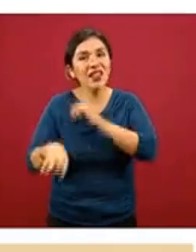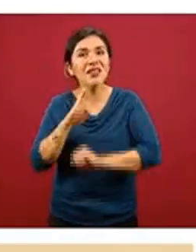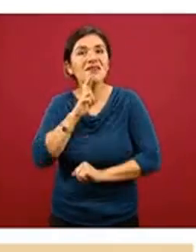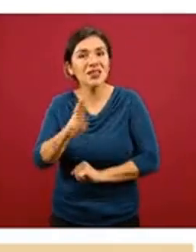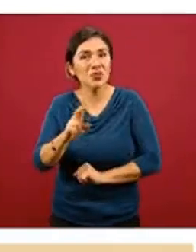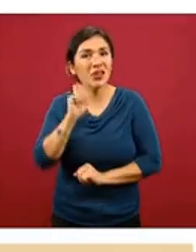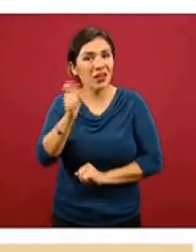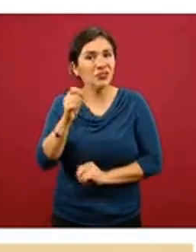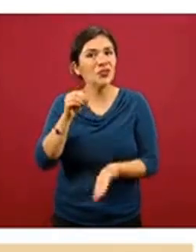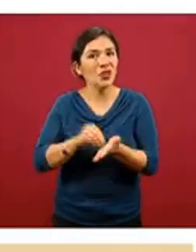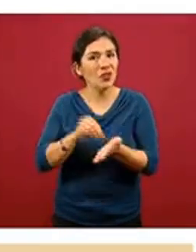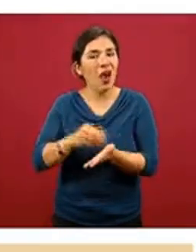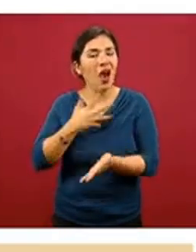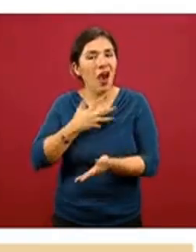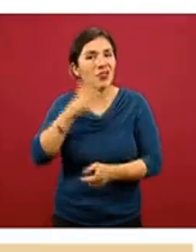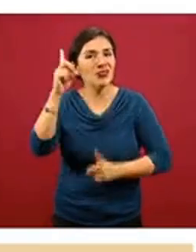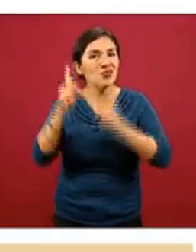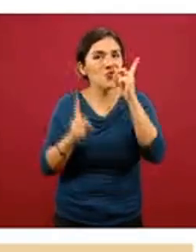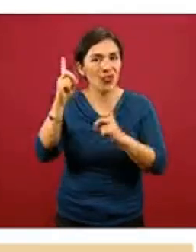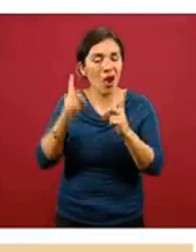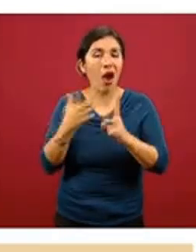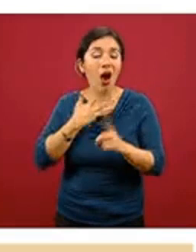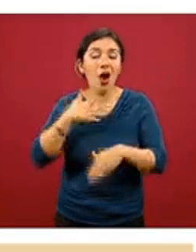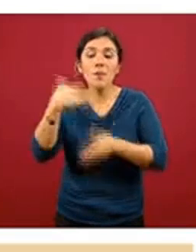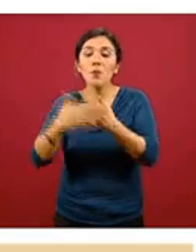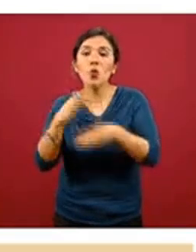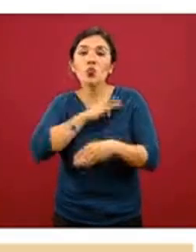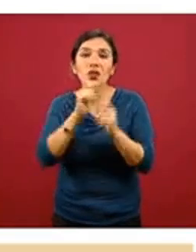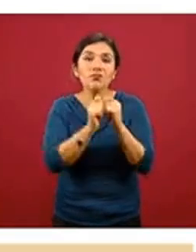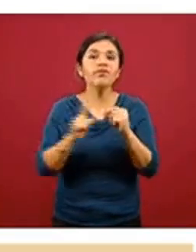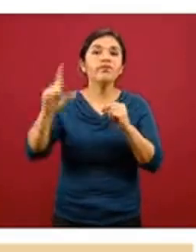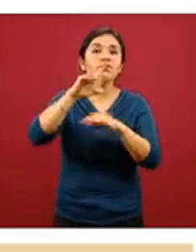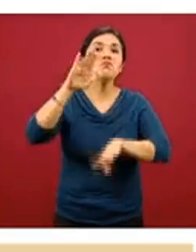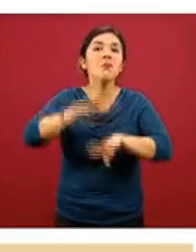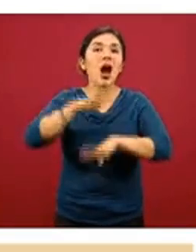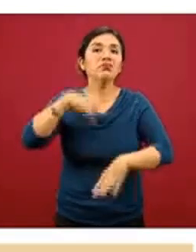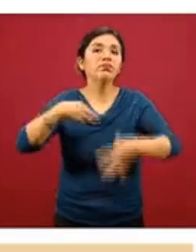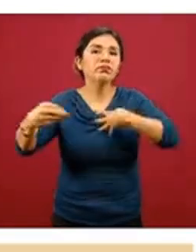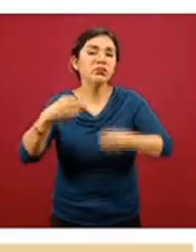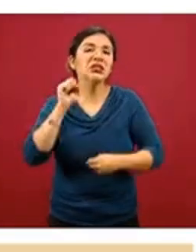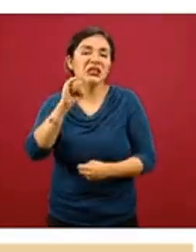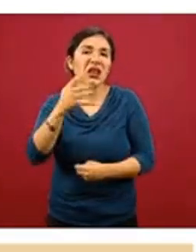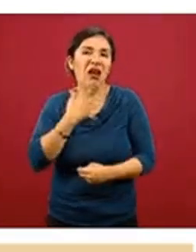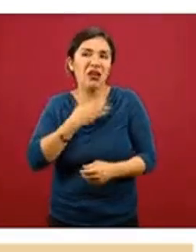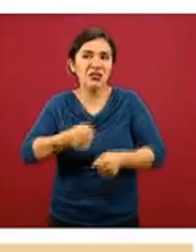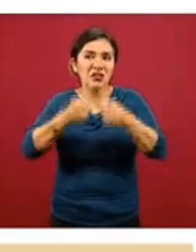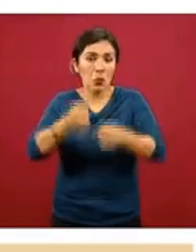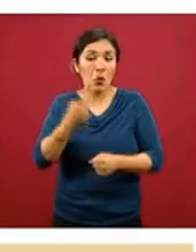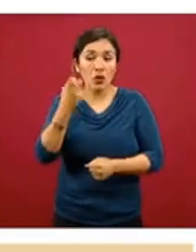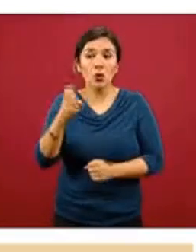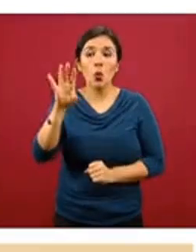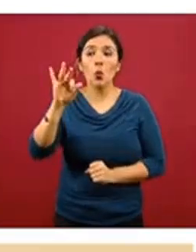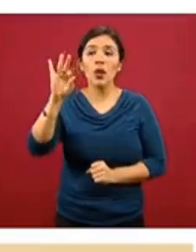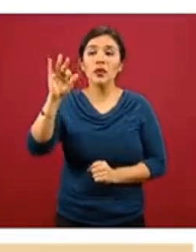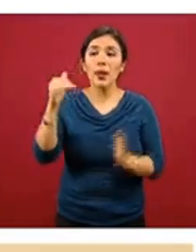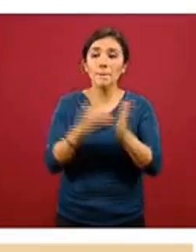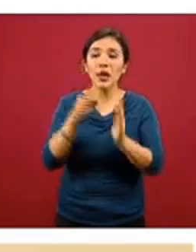sospechosos, y por lo tanto pudiéramos tener más casos dentro de este grupo de transmisión en los últimos 14 días, estos